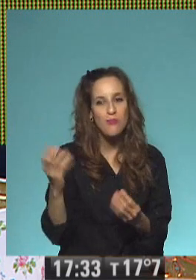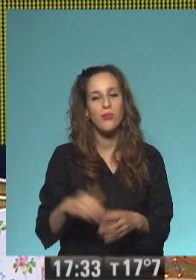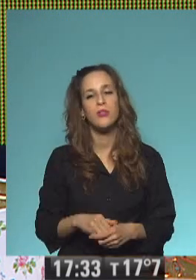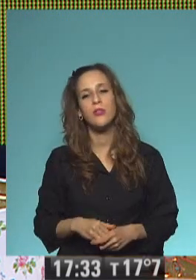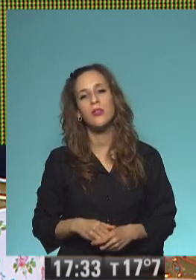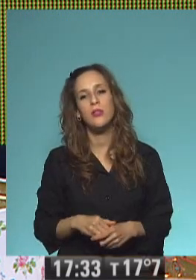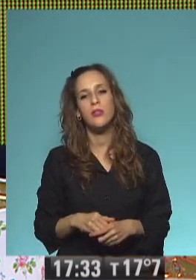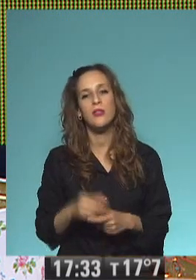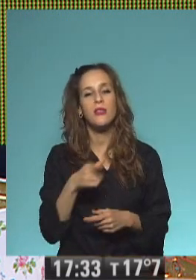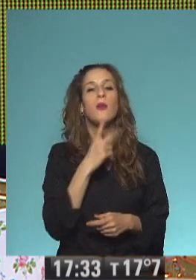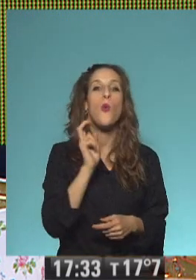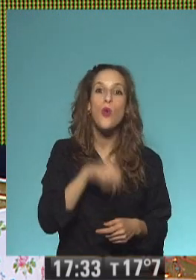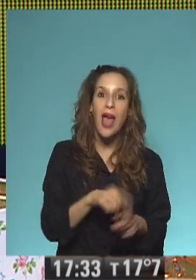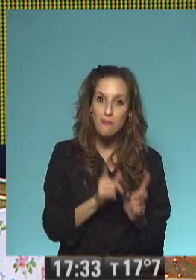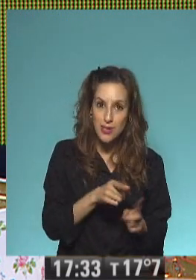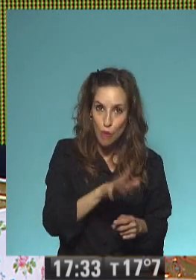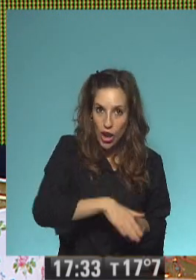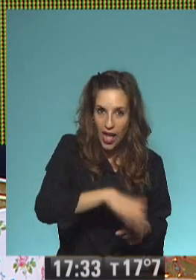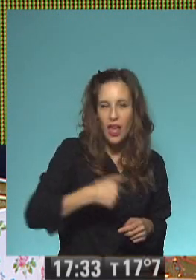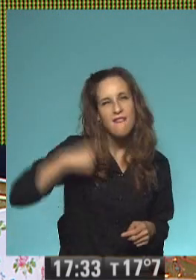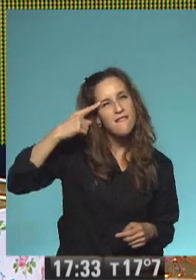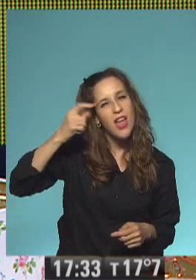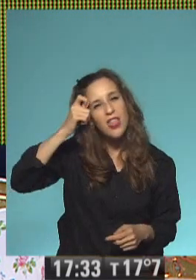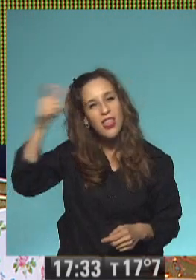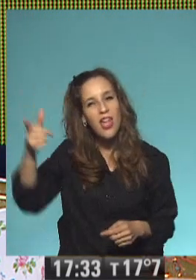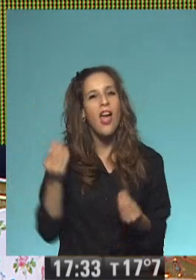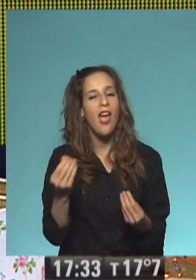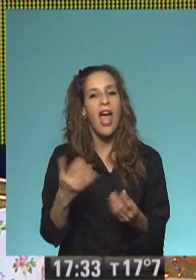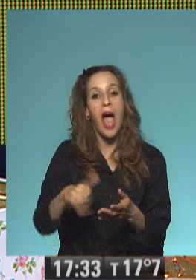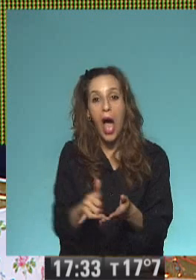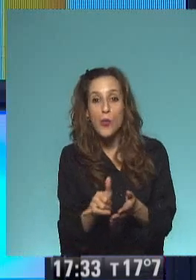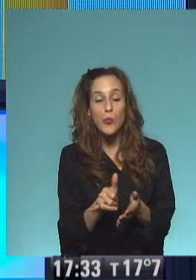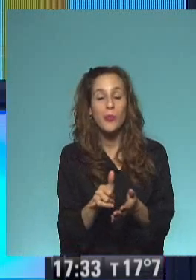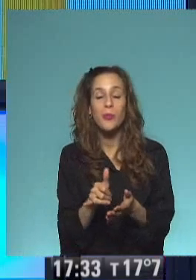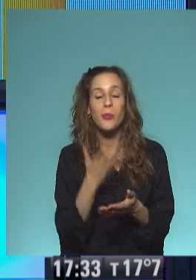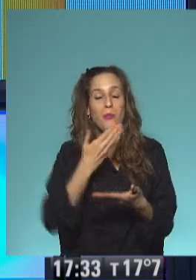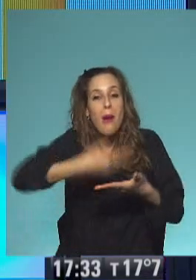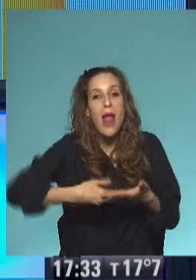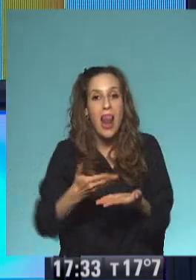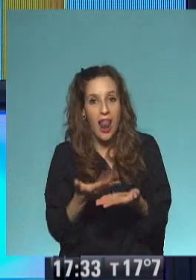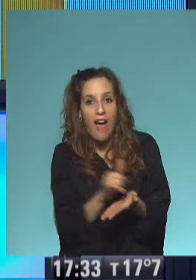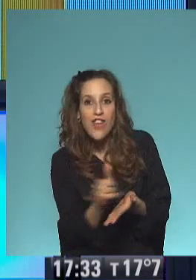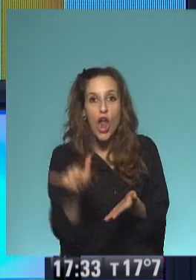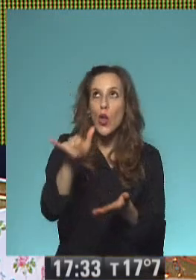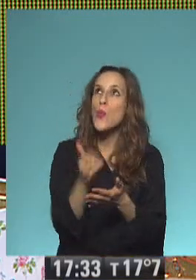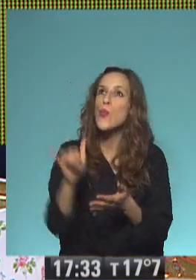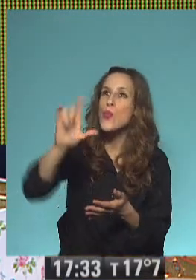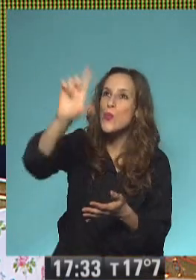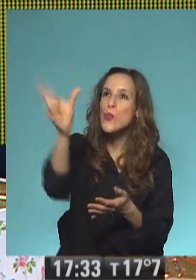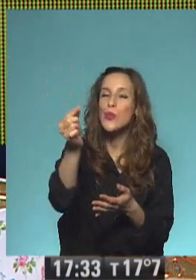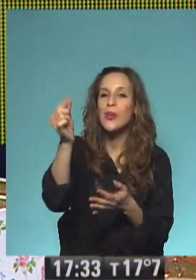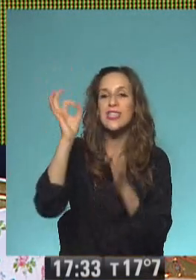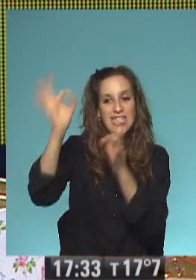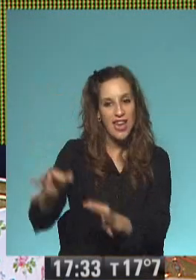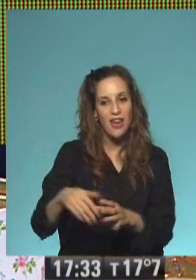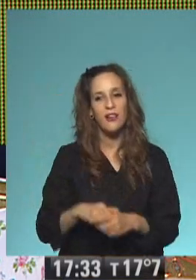Julián pensó en que podría usar un avioncito de papel. ¡Ah, buenísimo! Muy bueno el avioncito. ¿No? Y